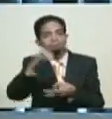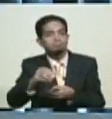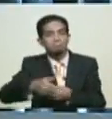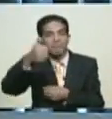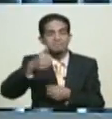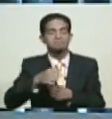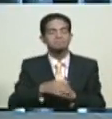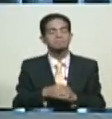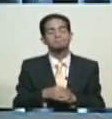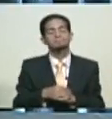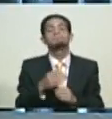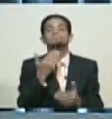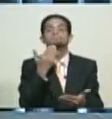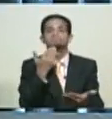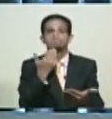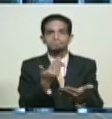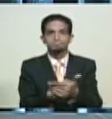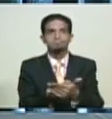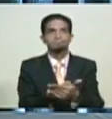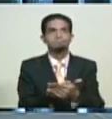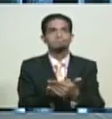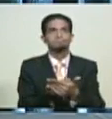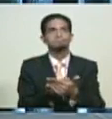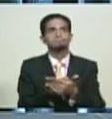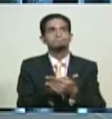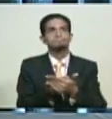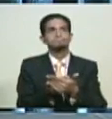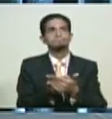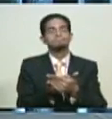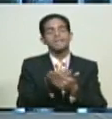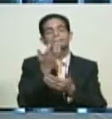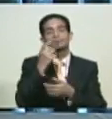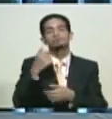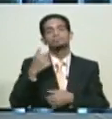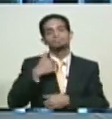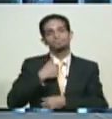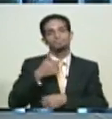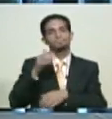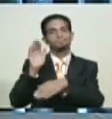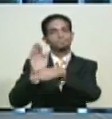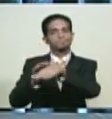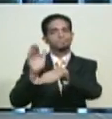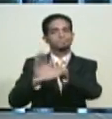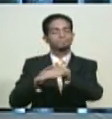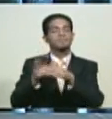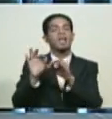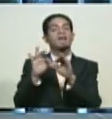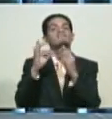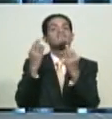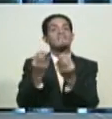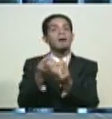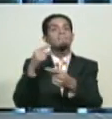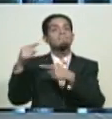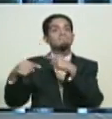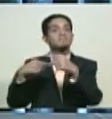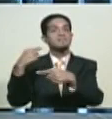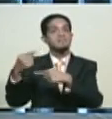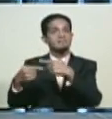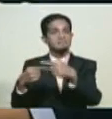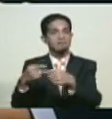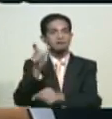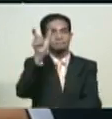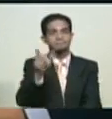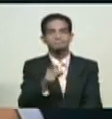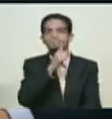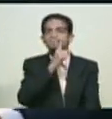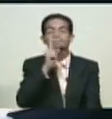efectivamente quiero transmitir a todos los familiares de nuestros amigos y compañeros en muchos años ebrios de